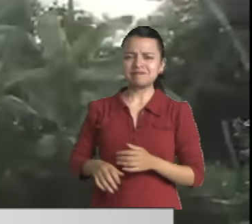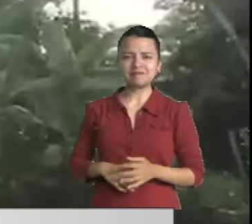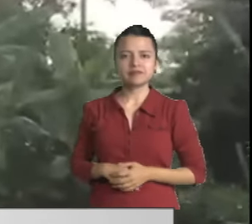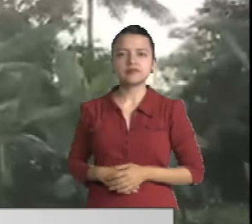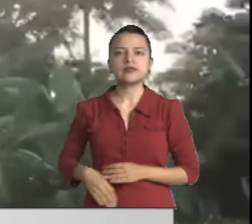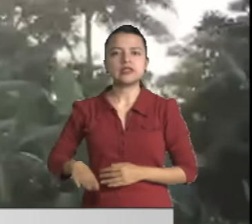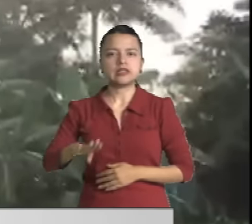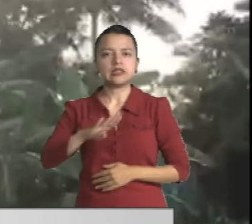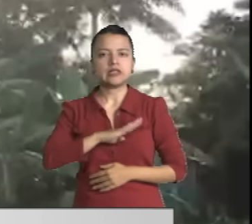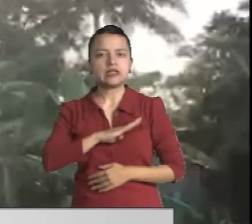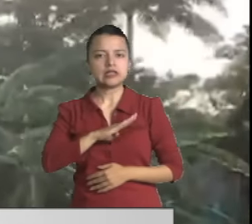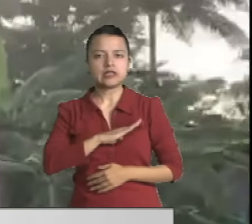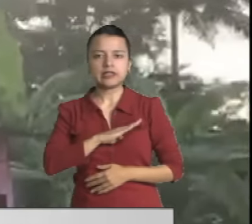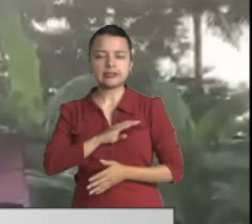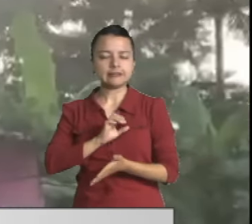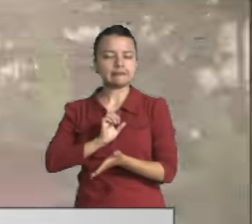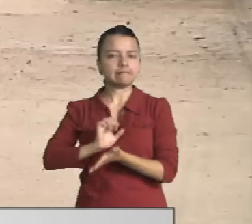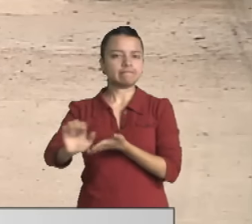capital de Bolívar, Dumec Turbay.